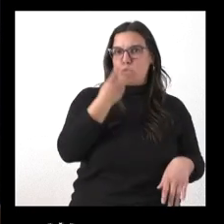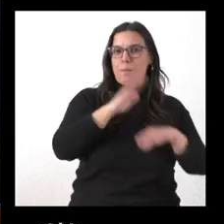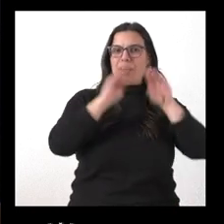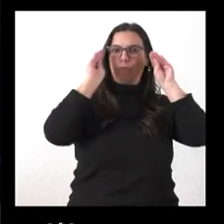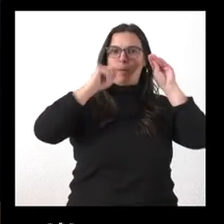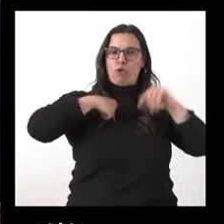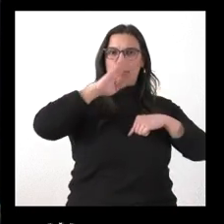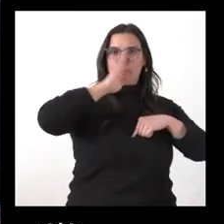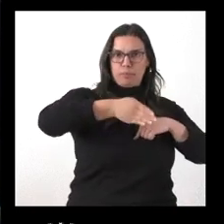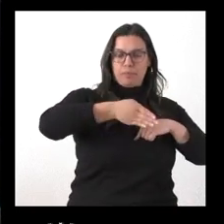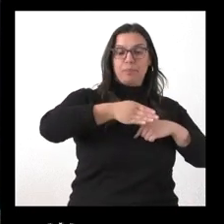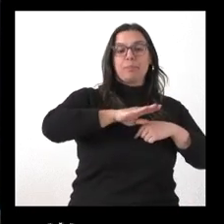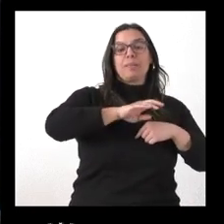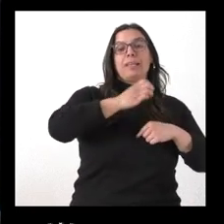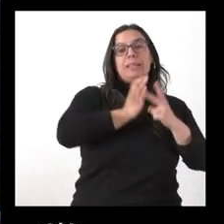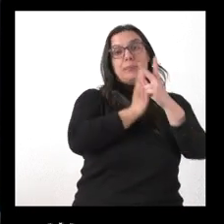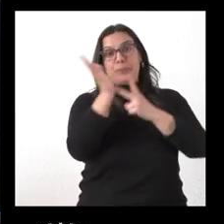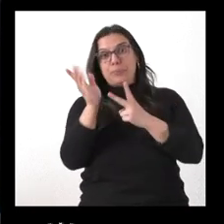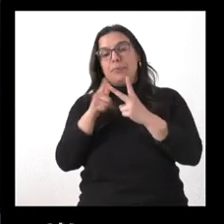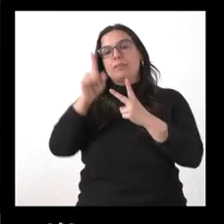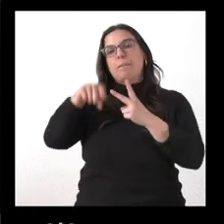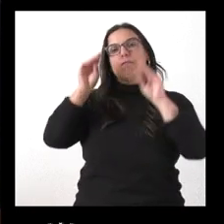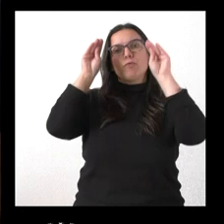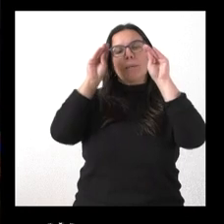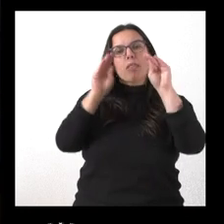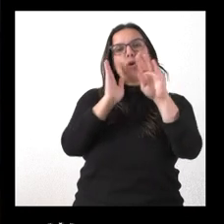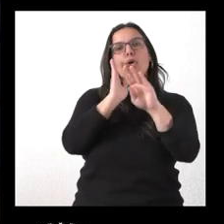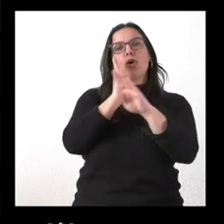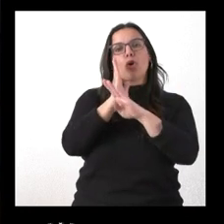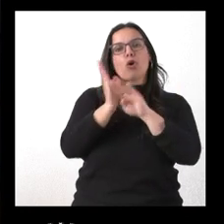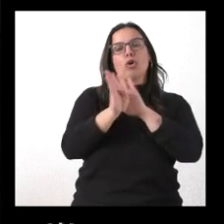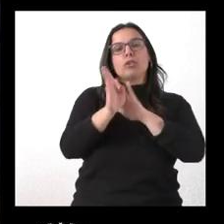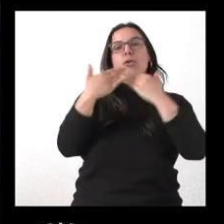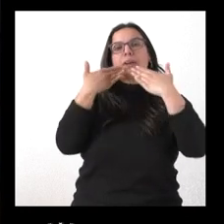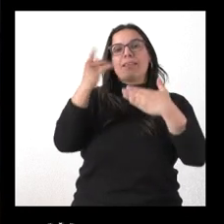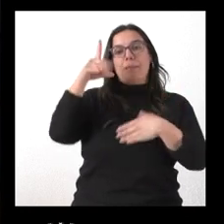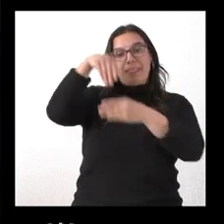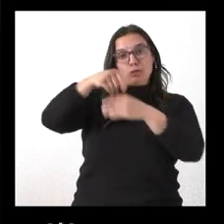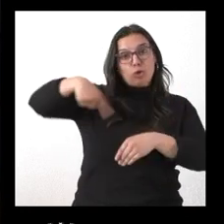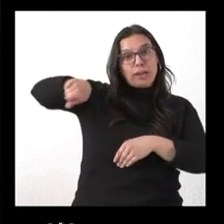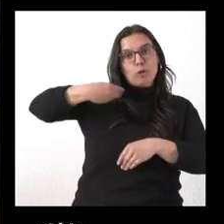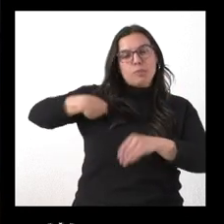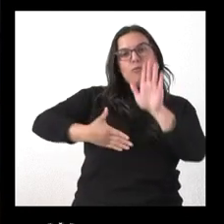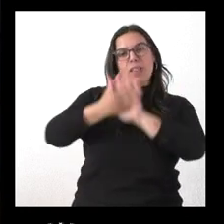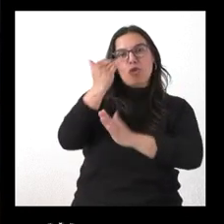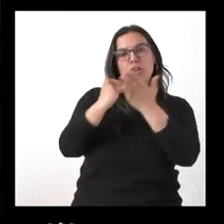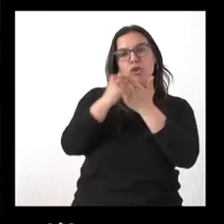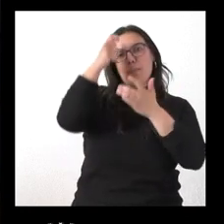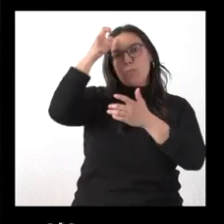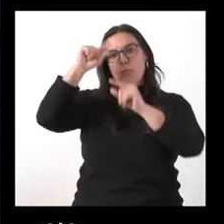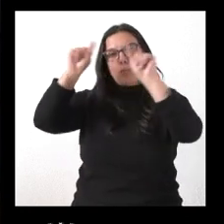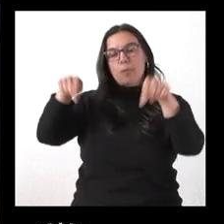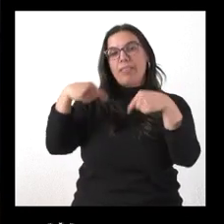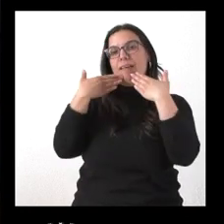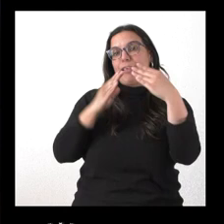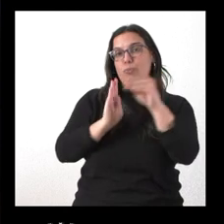por otro lado ejercemos esa formación continua a través de la federación Regional de municipios y provincias mediante la